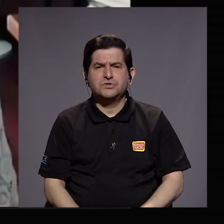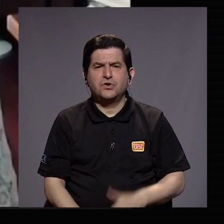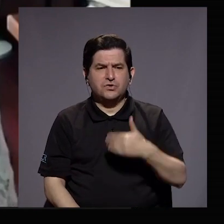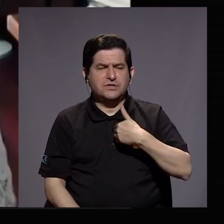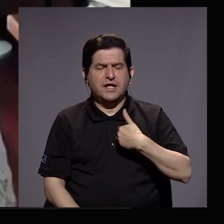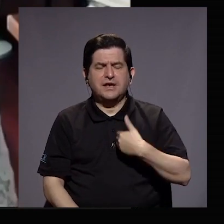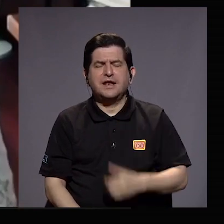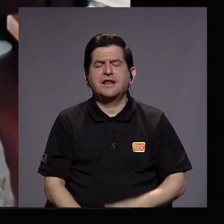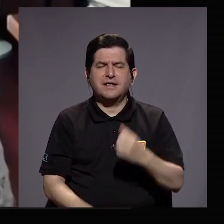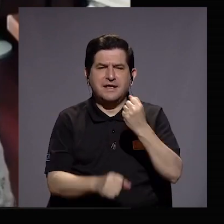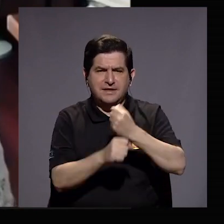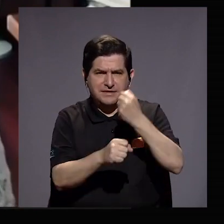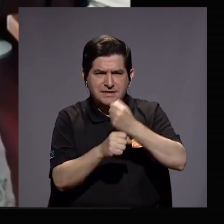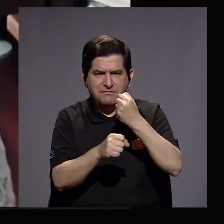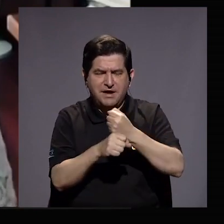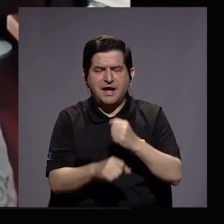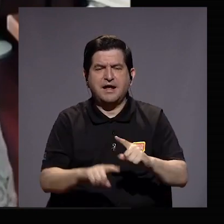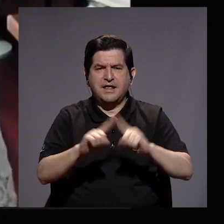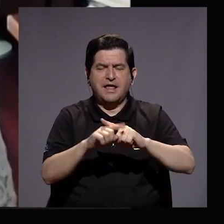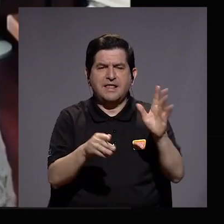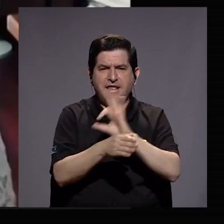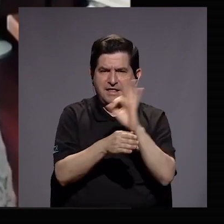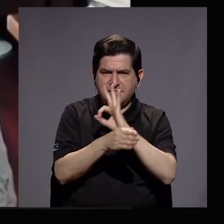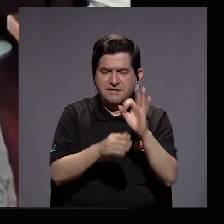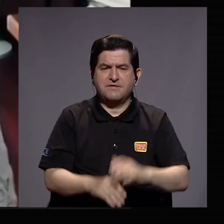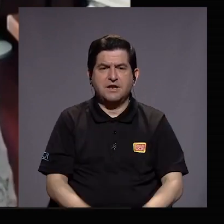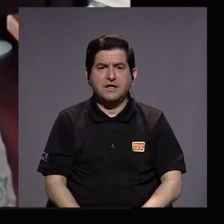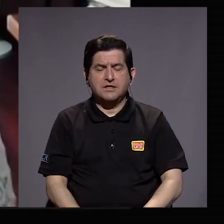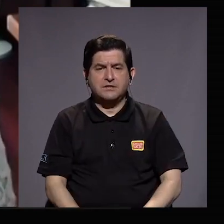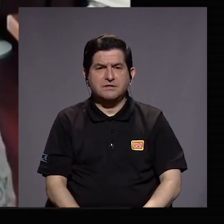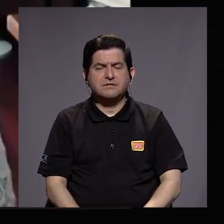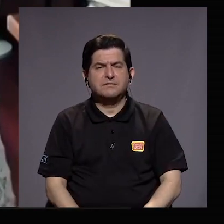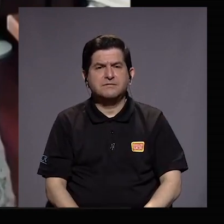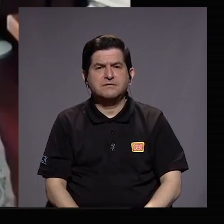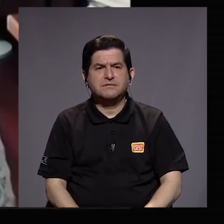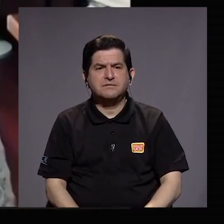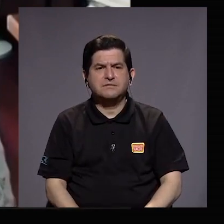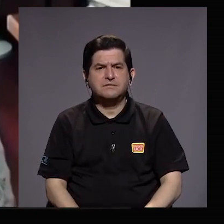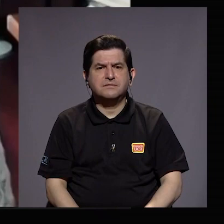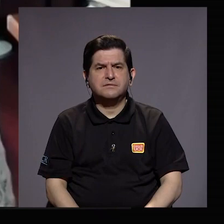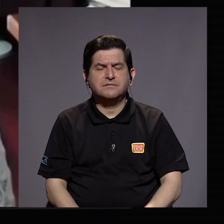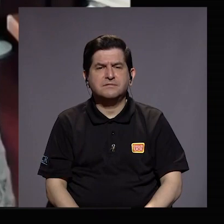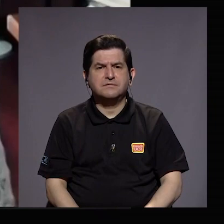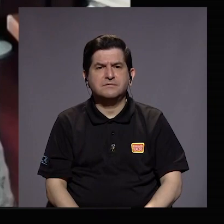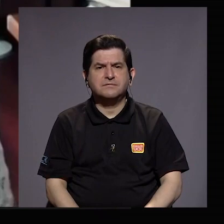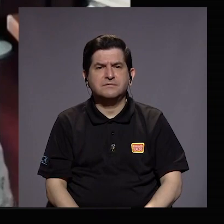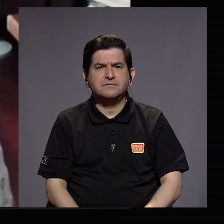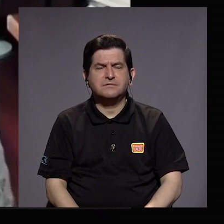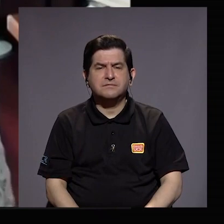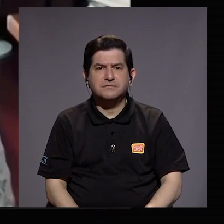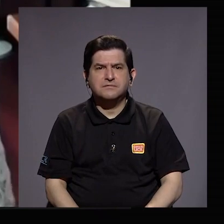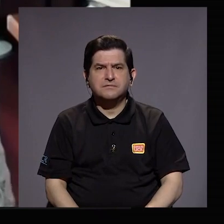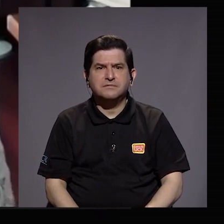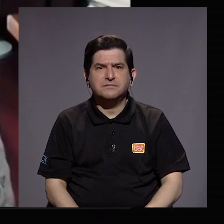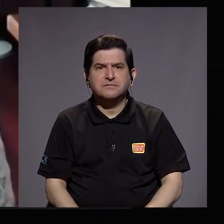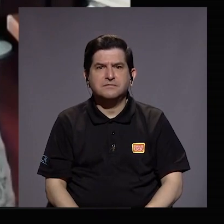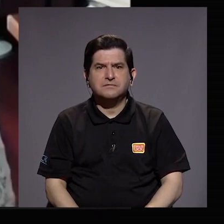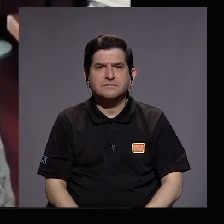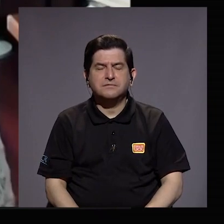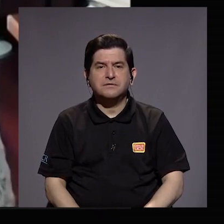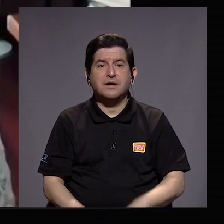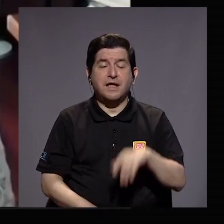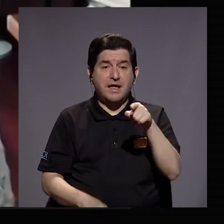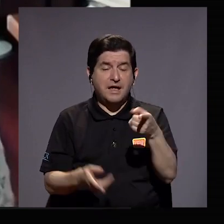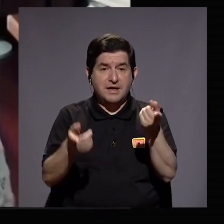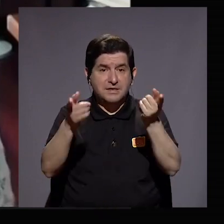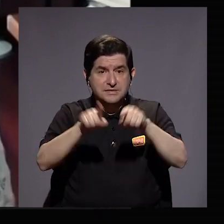funciones con personal en el país. Fui exigente en sus horas de asistencia, en su puntualidad, en la